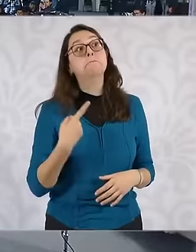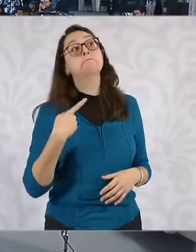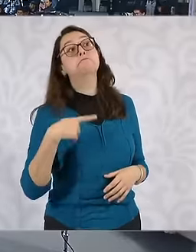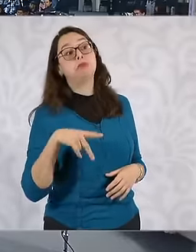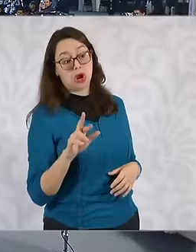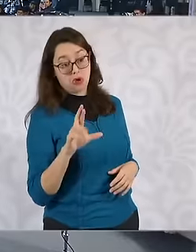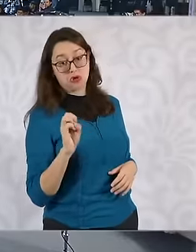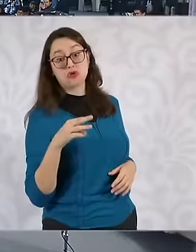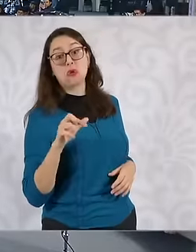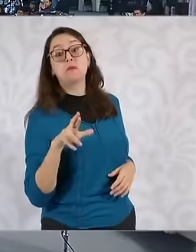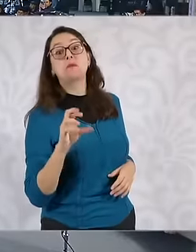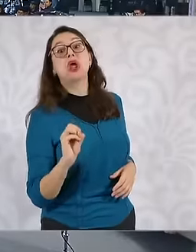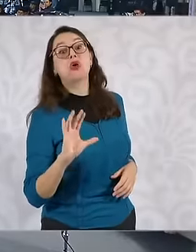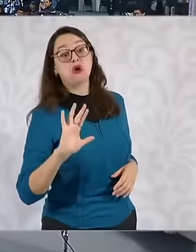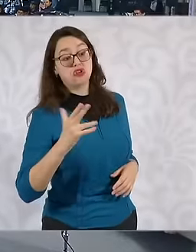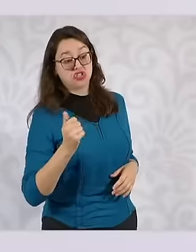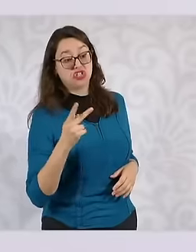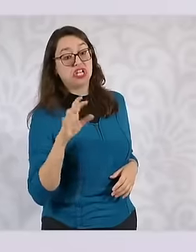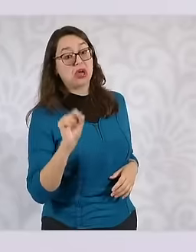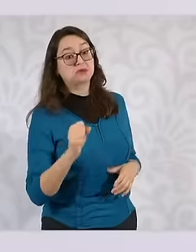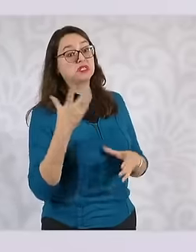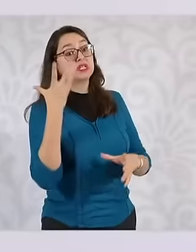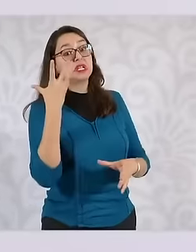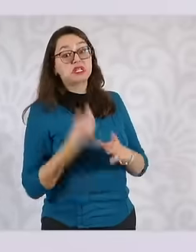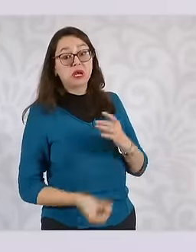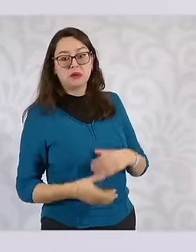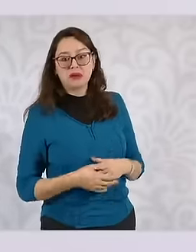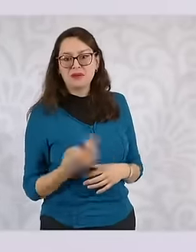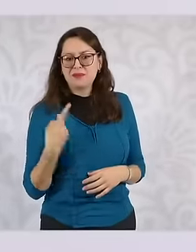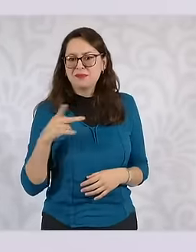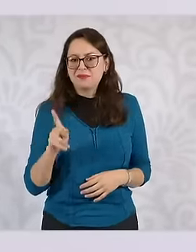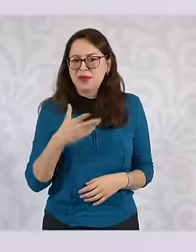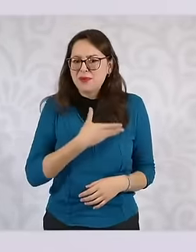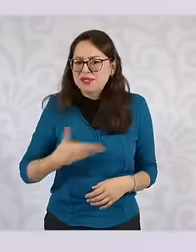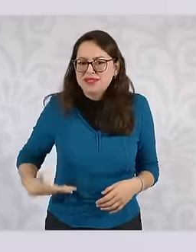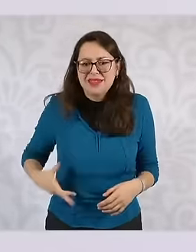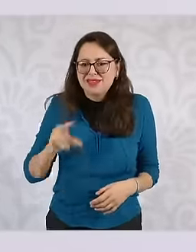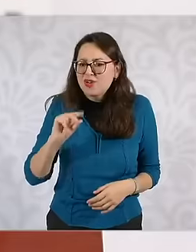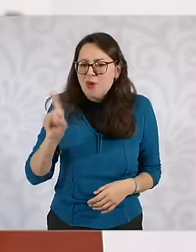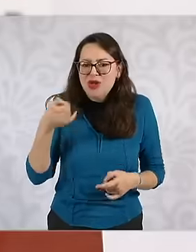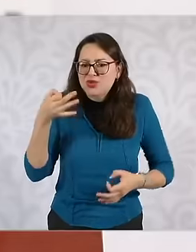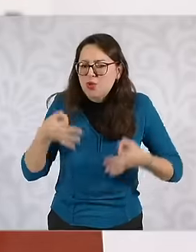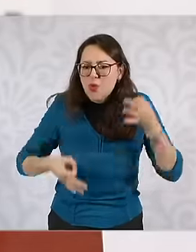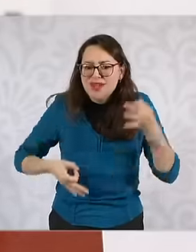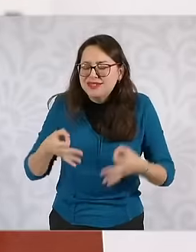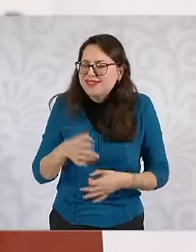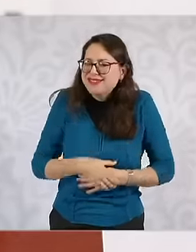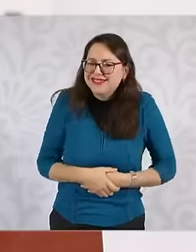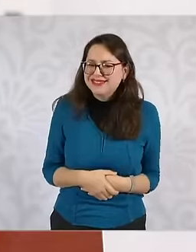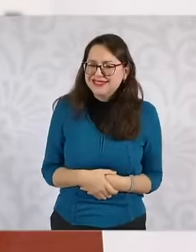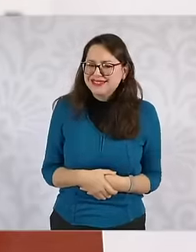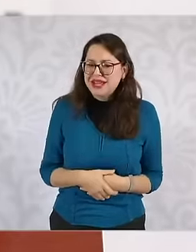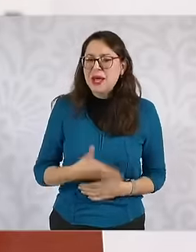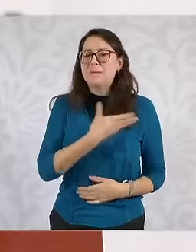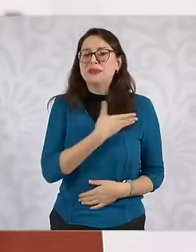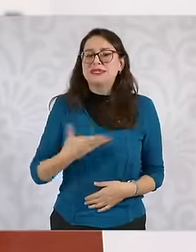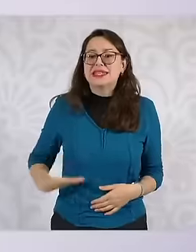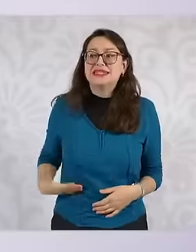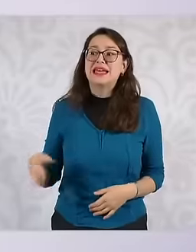por ejemplo. Pero no le corresponde a él. le corresponde a la fiscalía si es que hay una